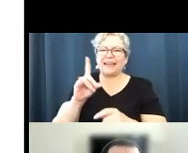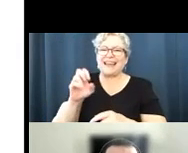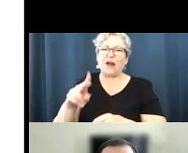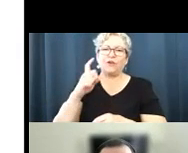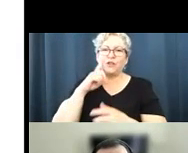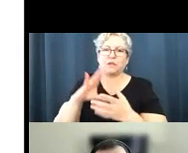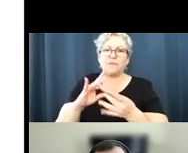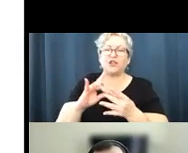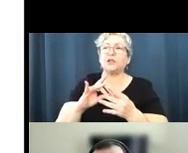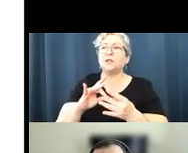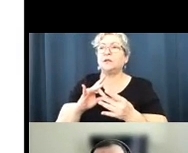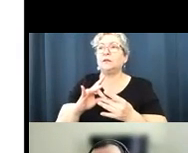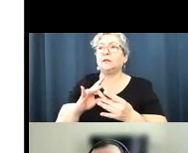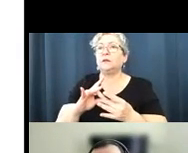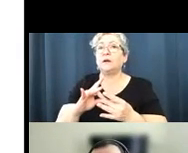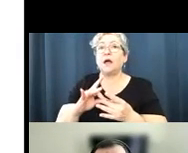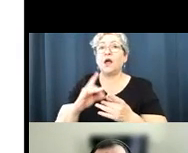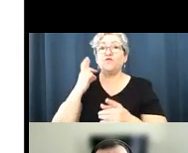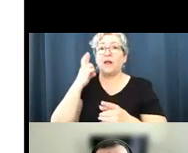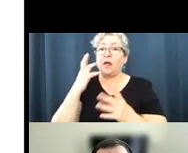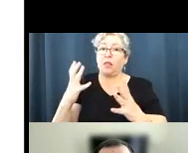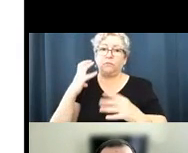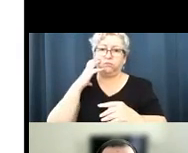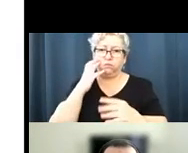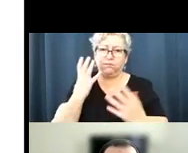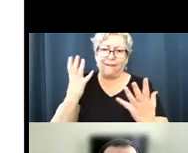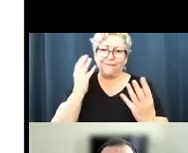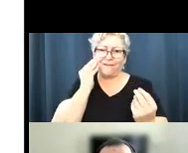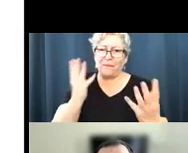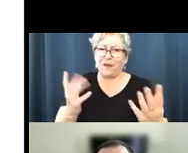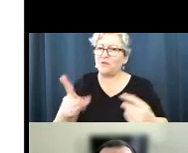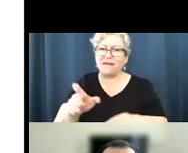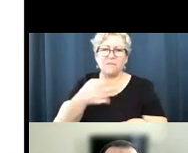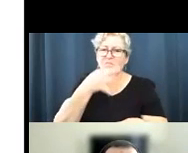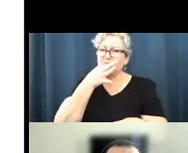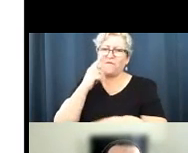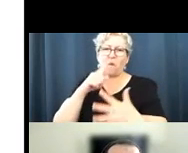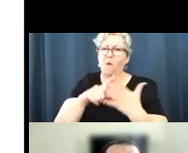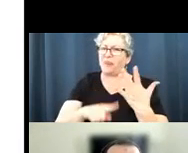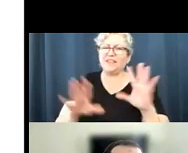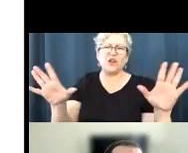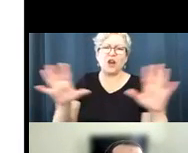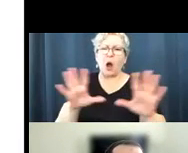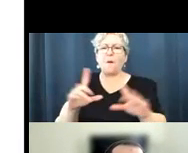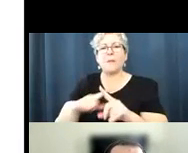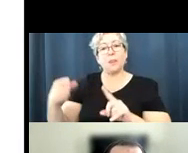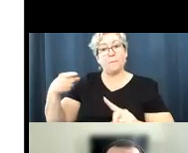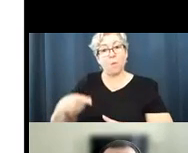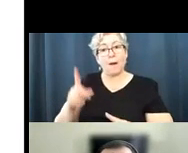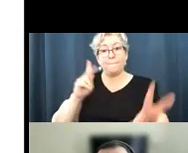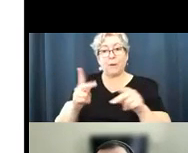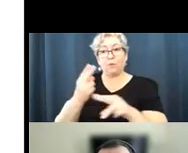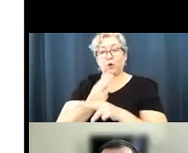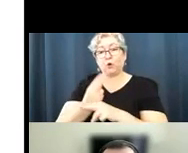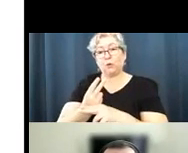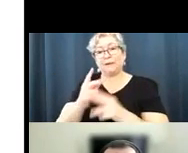hablar un poco más adelante, estos conceptos, pero sabemos que hay mucha información, no tiene que ser un experto en todo esto. El punto es que